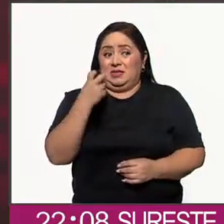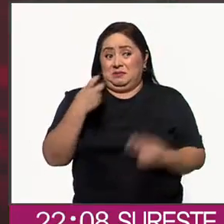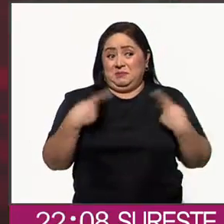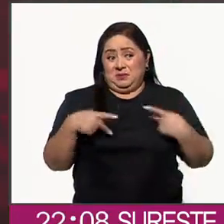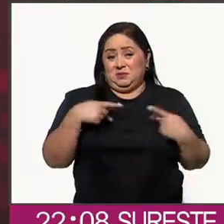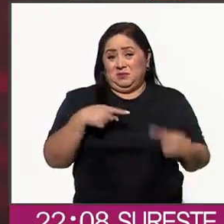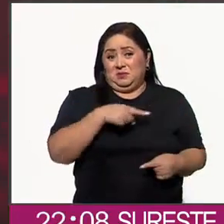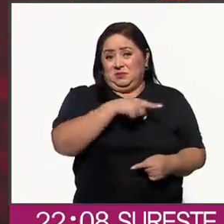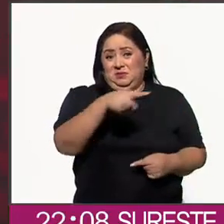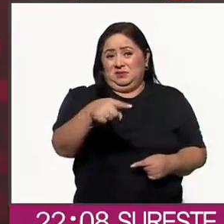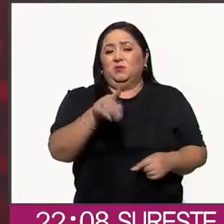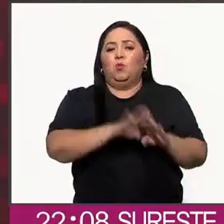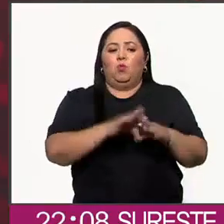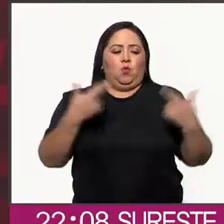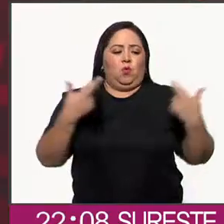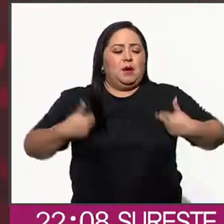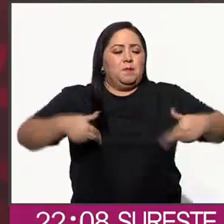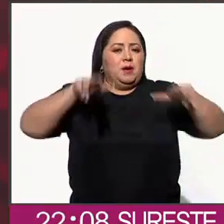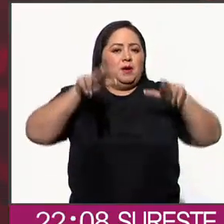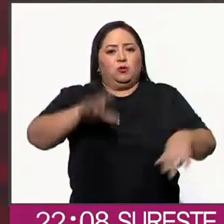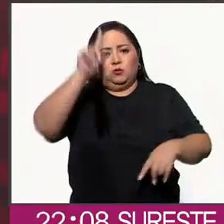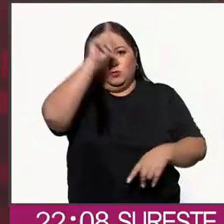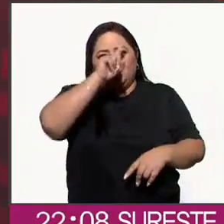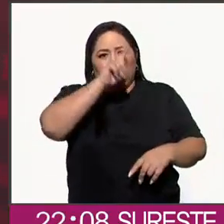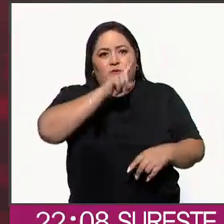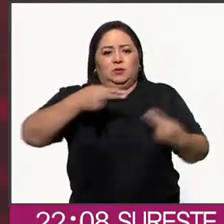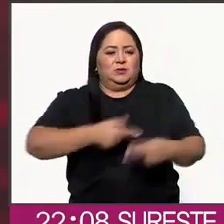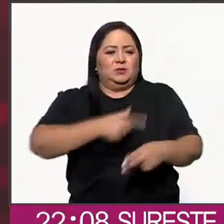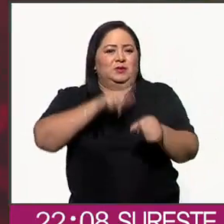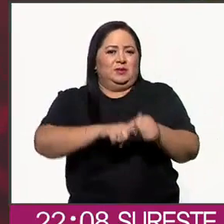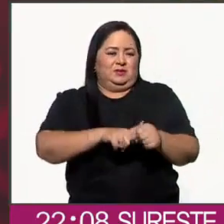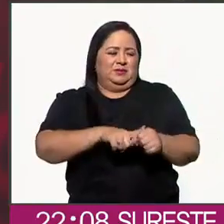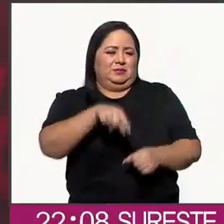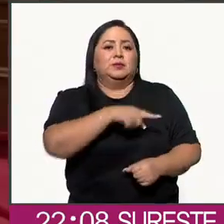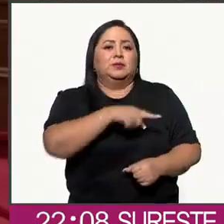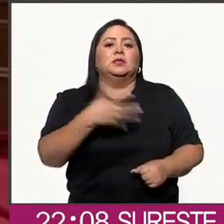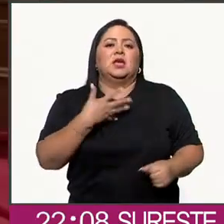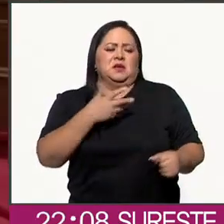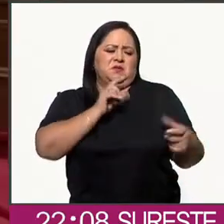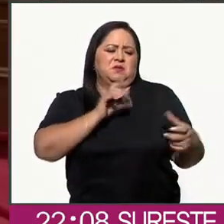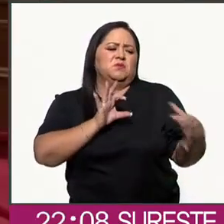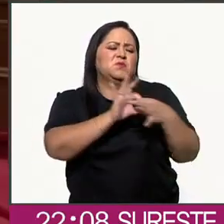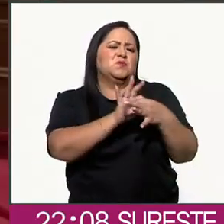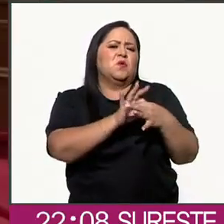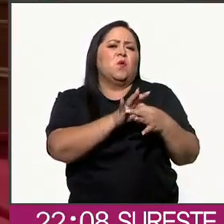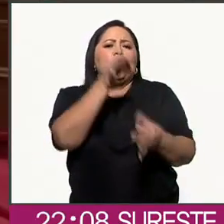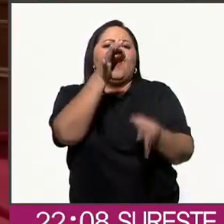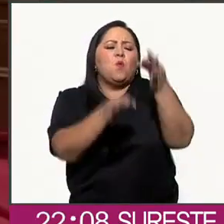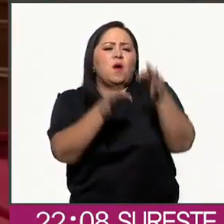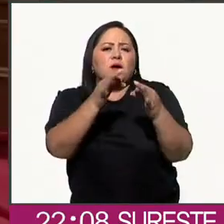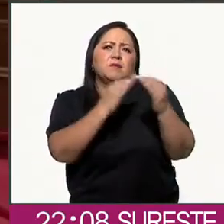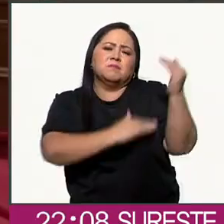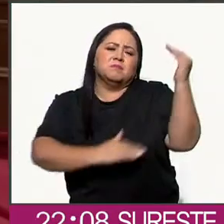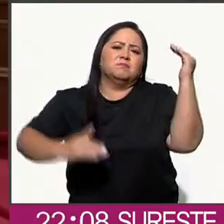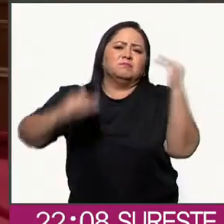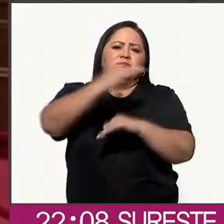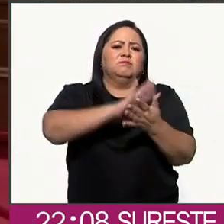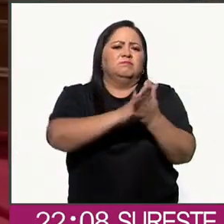personajes, representantes del Consejo Nacional de Litigio Estratégico, tienen vínculos con jueces, ministros y